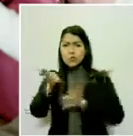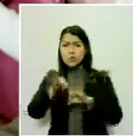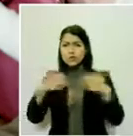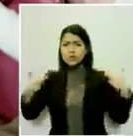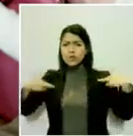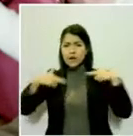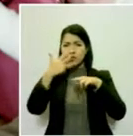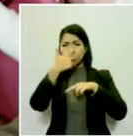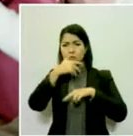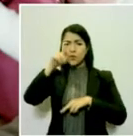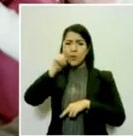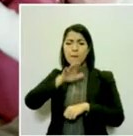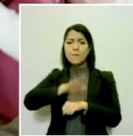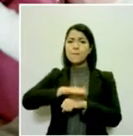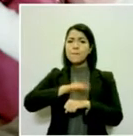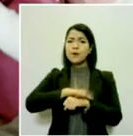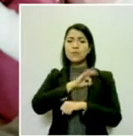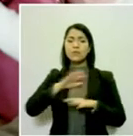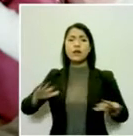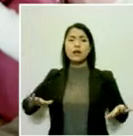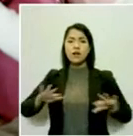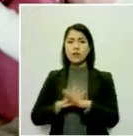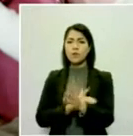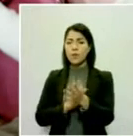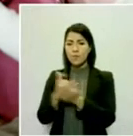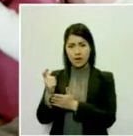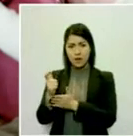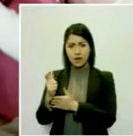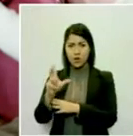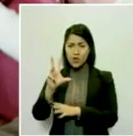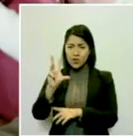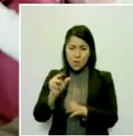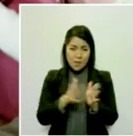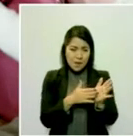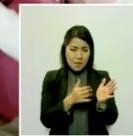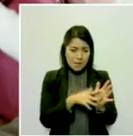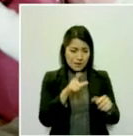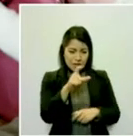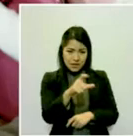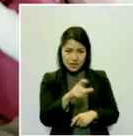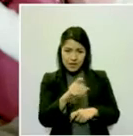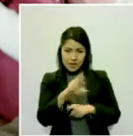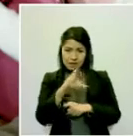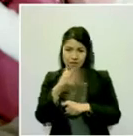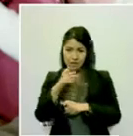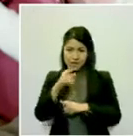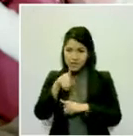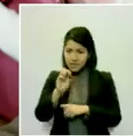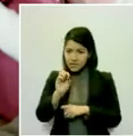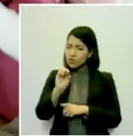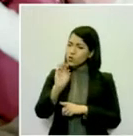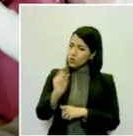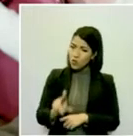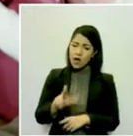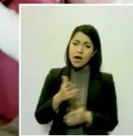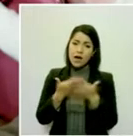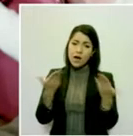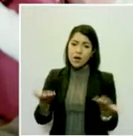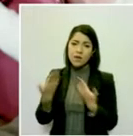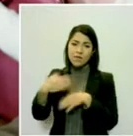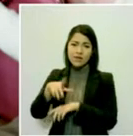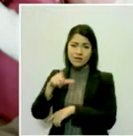maestras y maestros cambien su forma de pago de cheque a tarjeta. El proceso avanza de manera gradual.